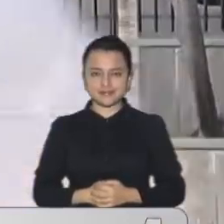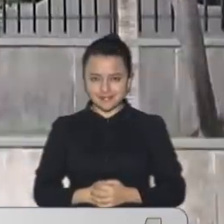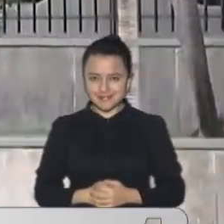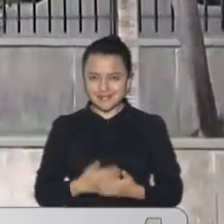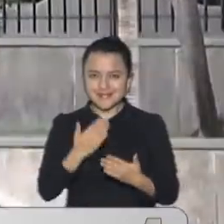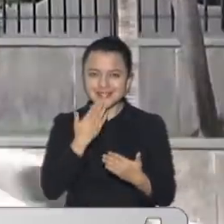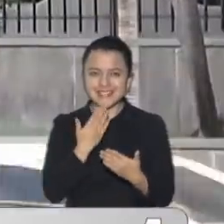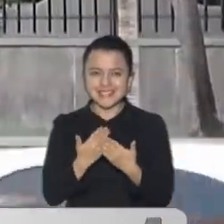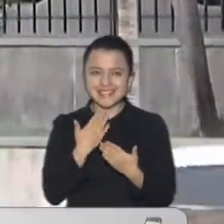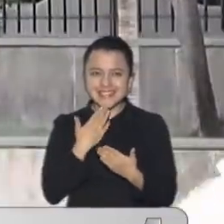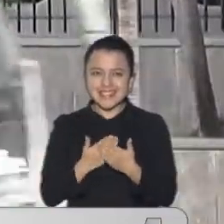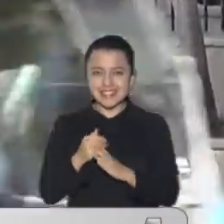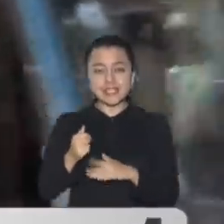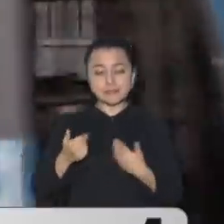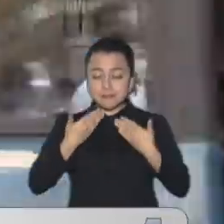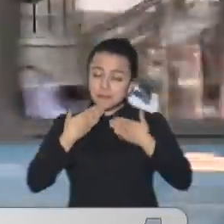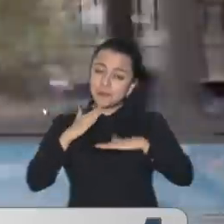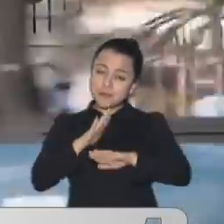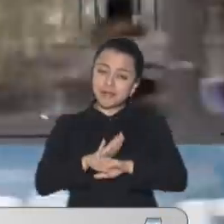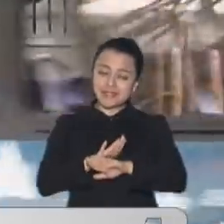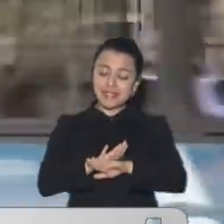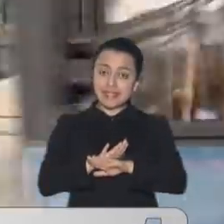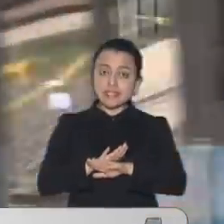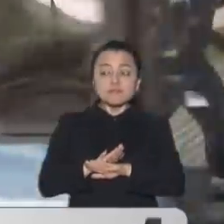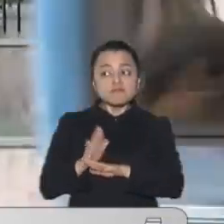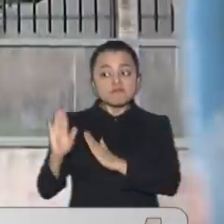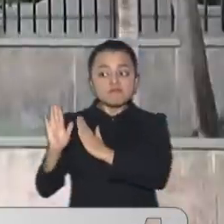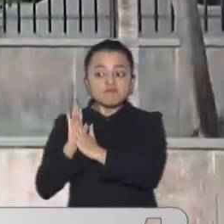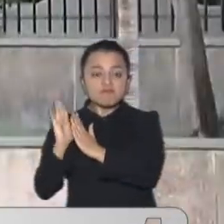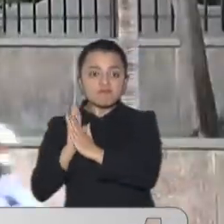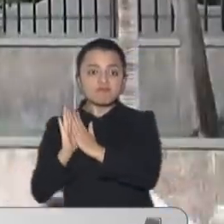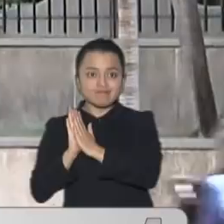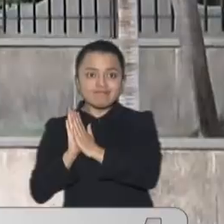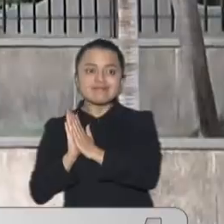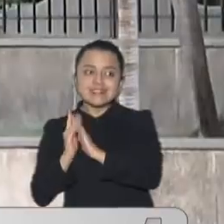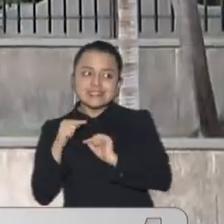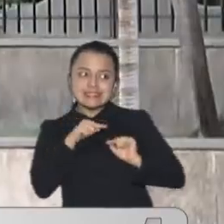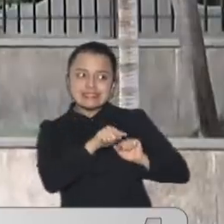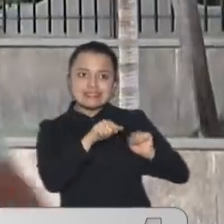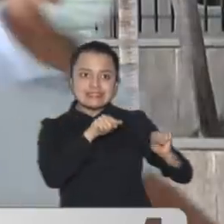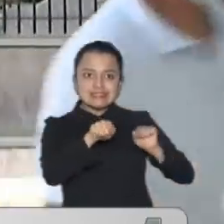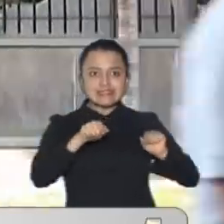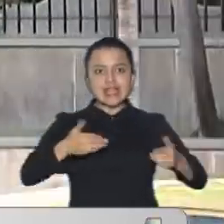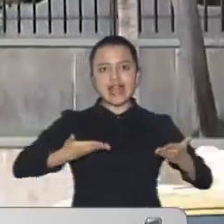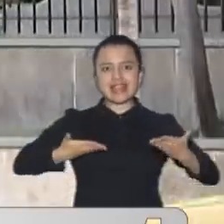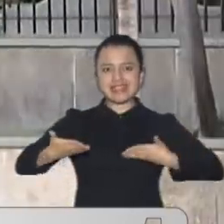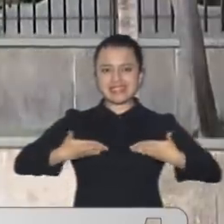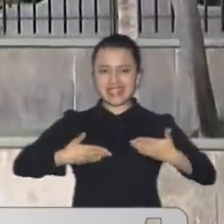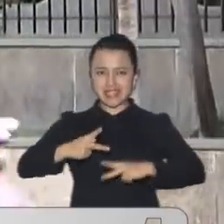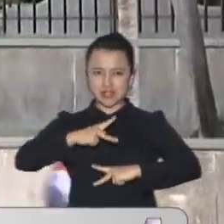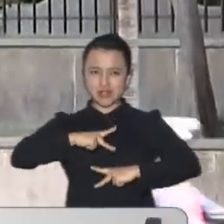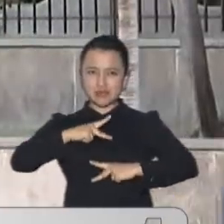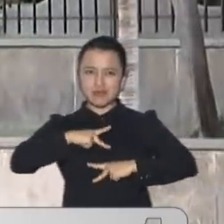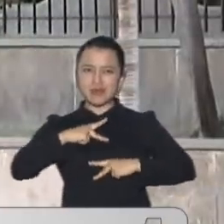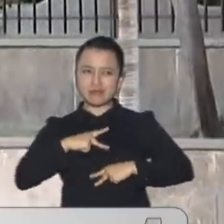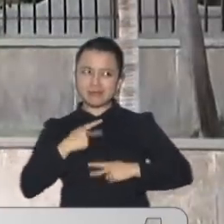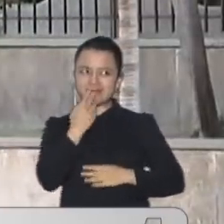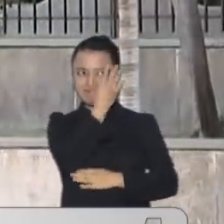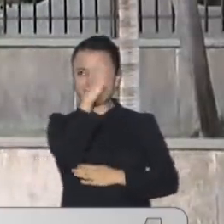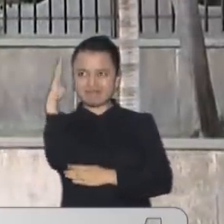Muchas gracias, Luisa. Muy buenas tardes. Las intimidaciones de las que han sido objeto en los últimos años los comerciantes en la ciudad de